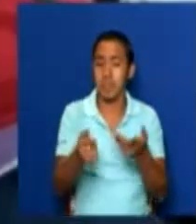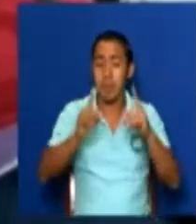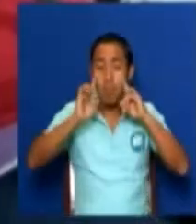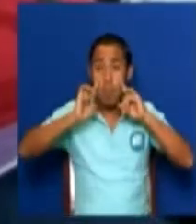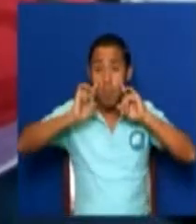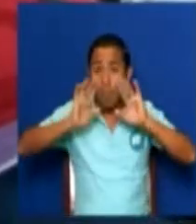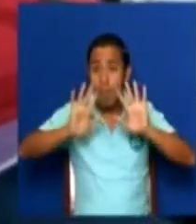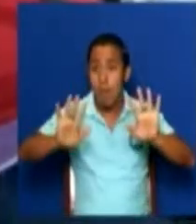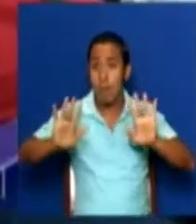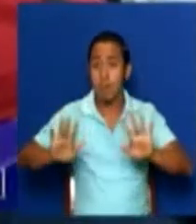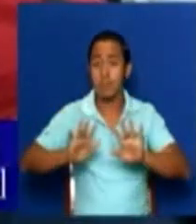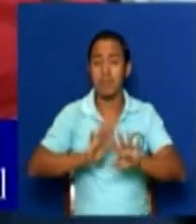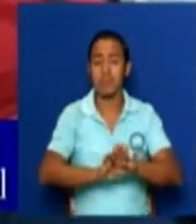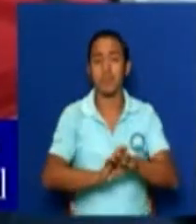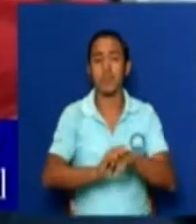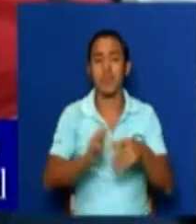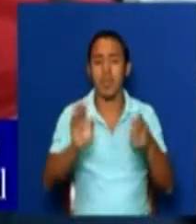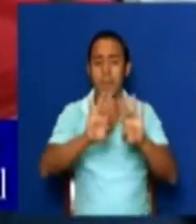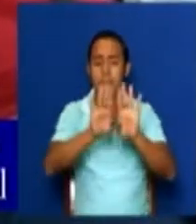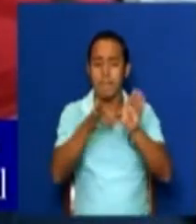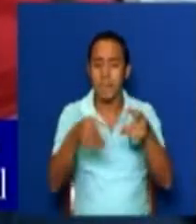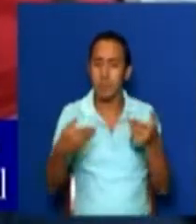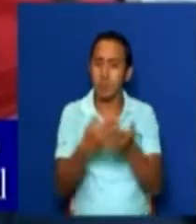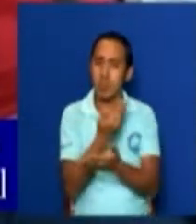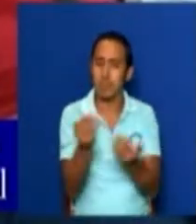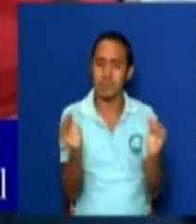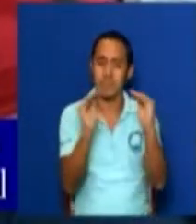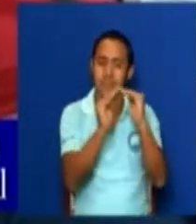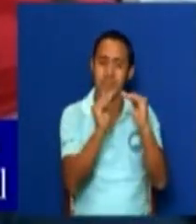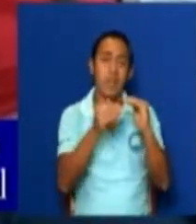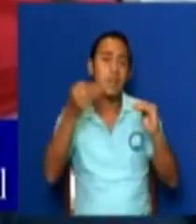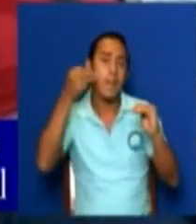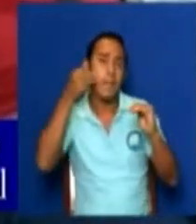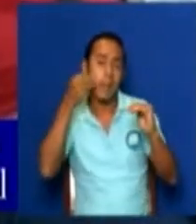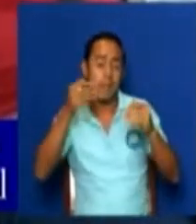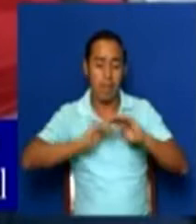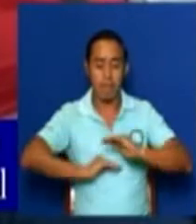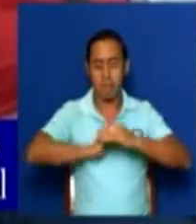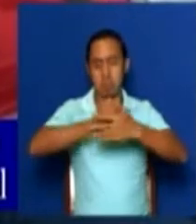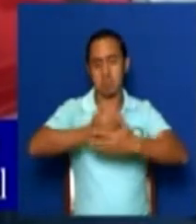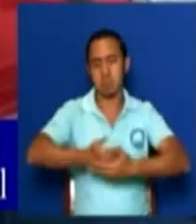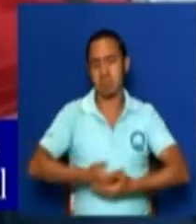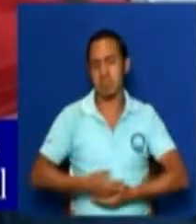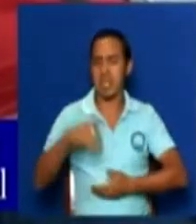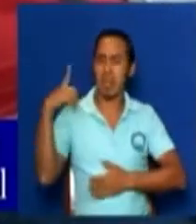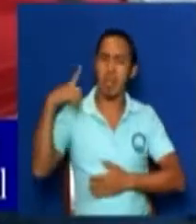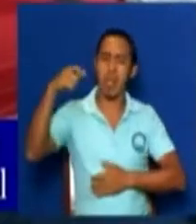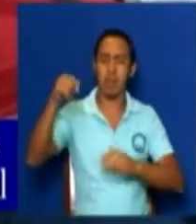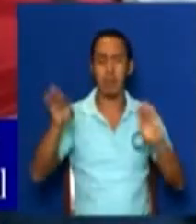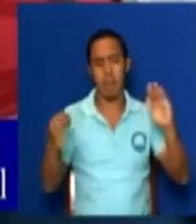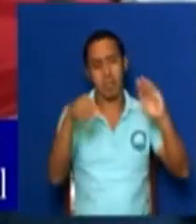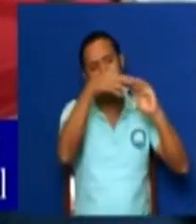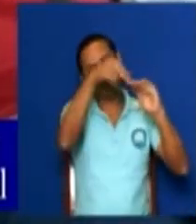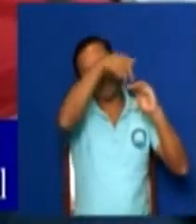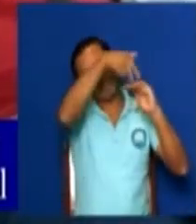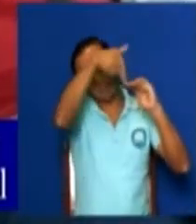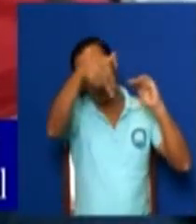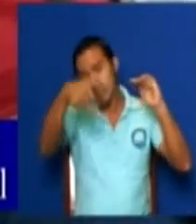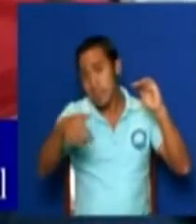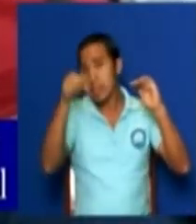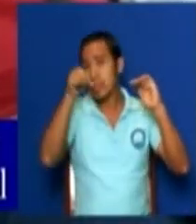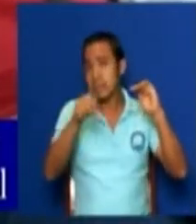a la mujer con las casas maternas. ¿Cuántas de nuestras mujeres bajan de la zona rural al municipio y hoy